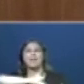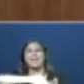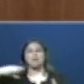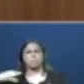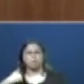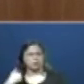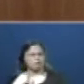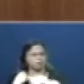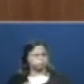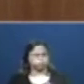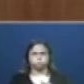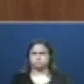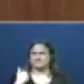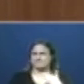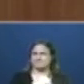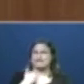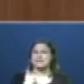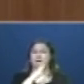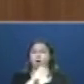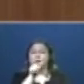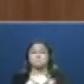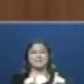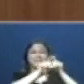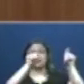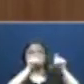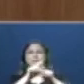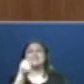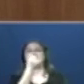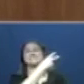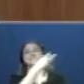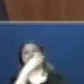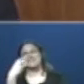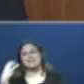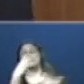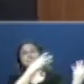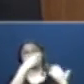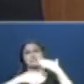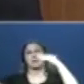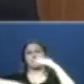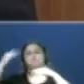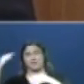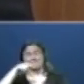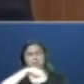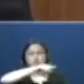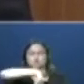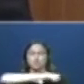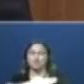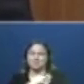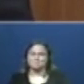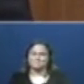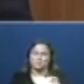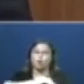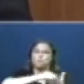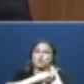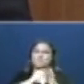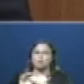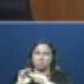que ya trabajan y participan más de 600 empresas y entidades se trata de generar entre ellos proyectos colaborativos